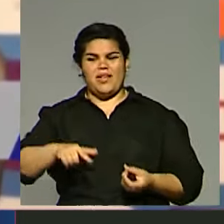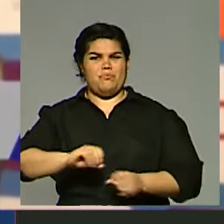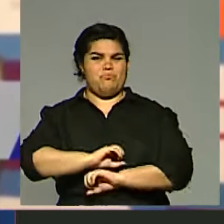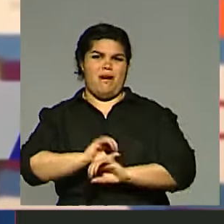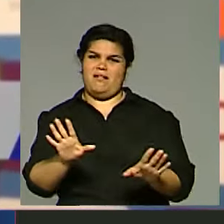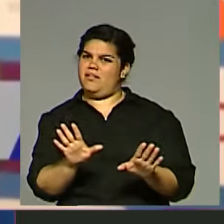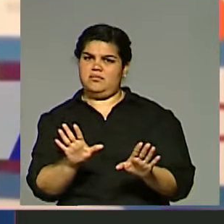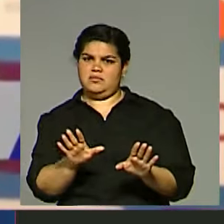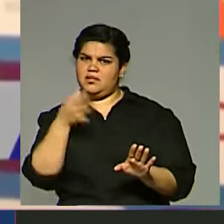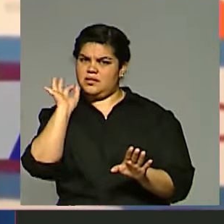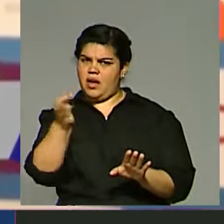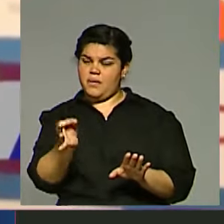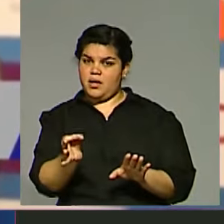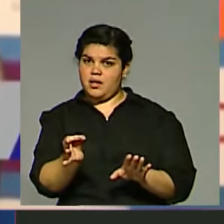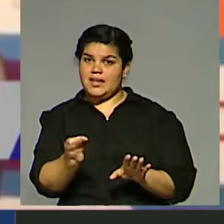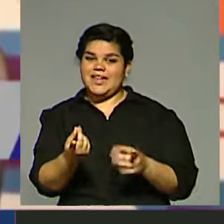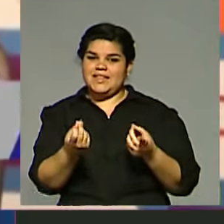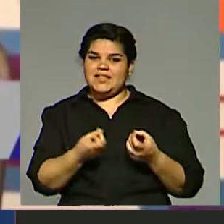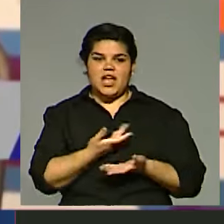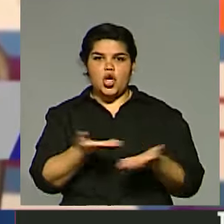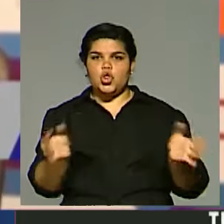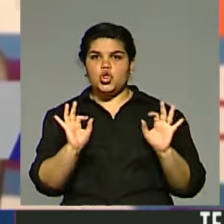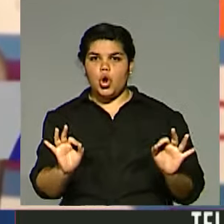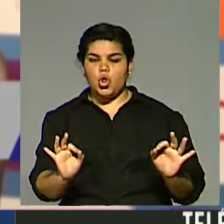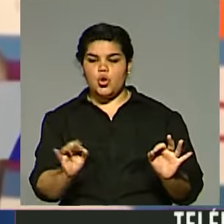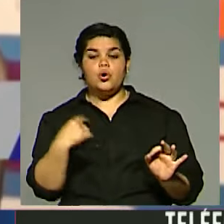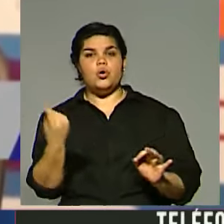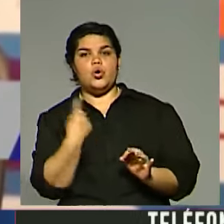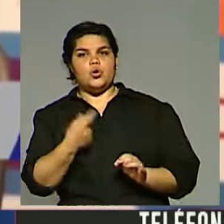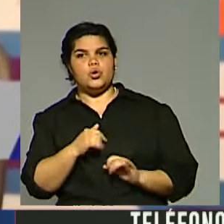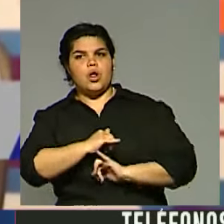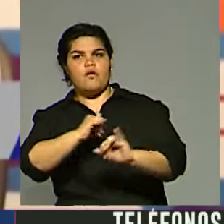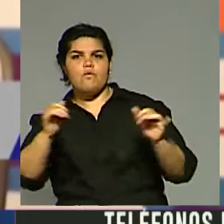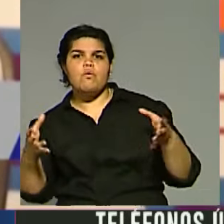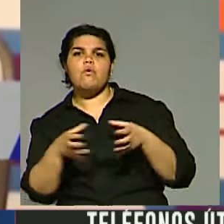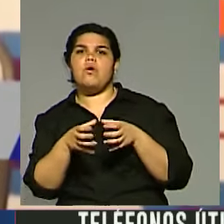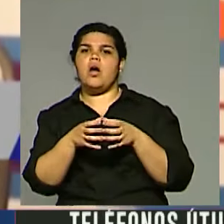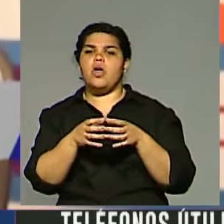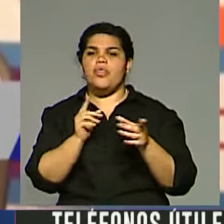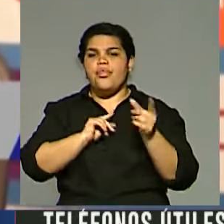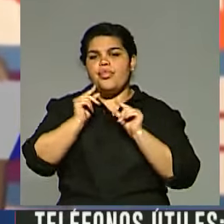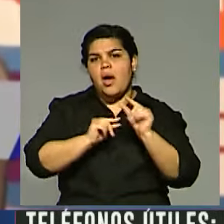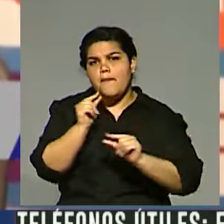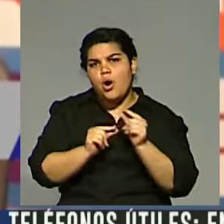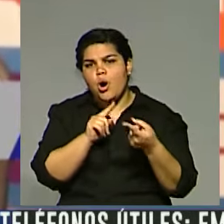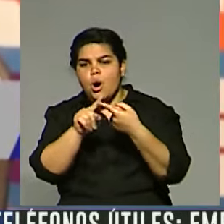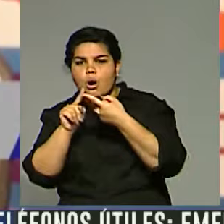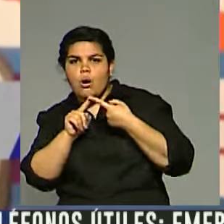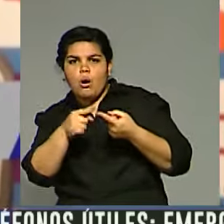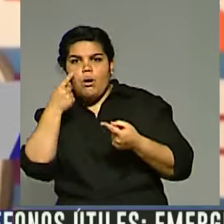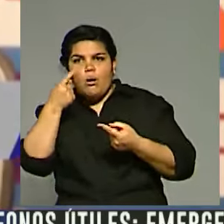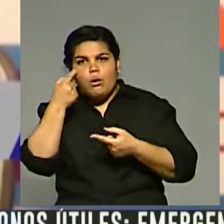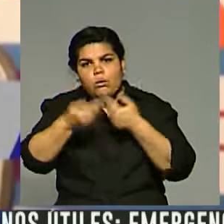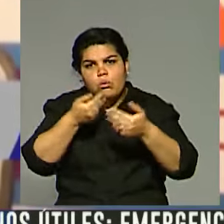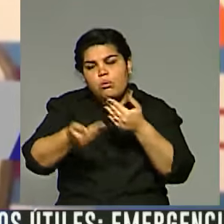bien. Hay que tener en cuenta también que somos un equipo que estamos en formación, nos estamos conociendo. Si hubiésemos ganado,